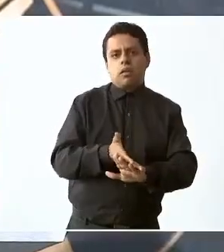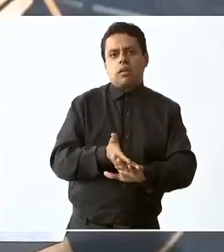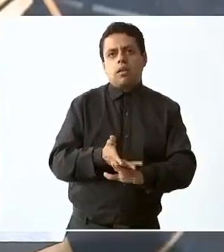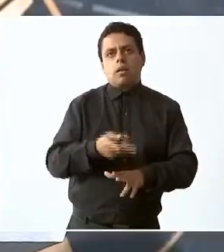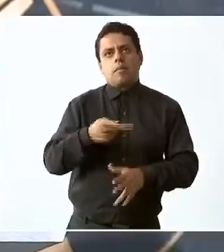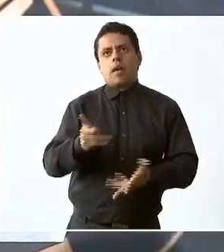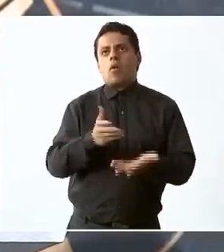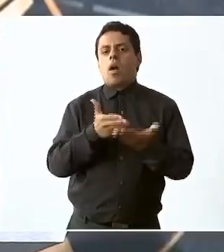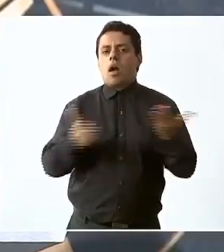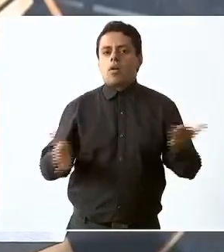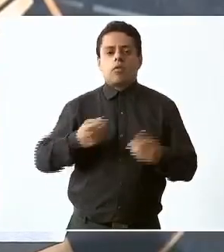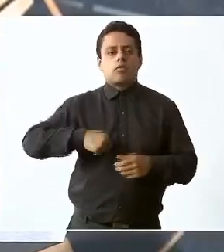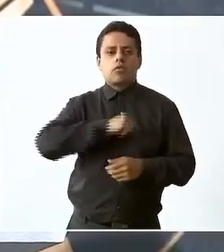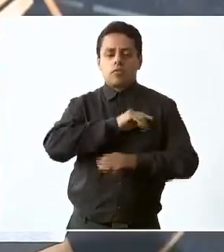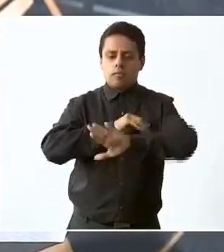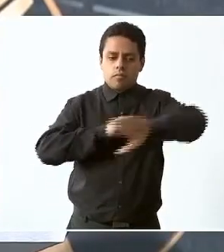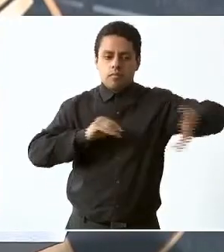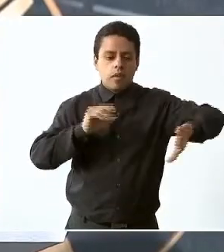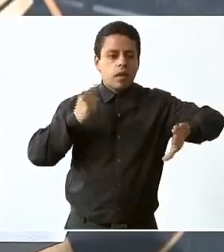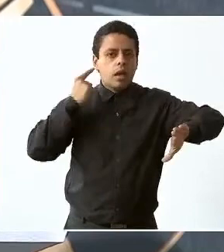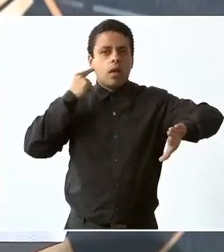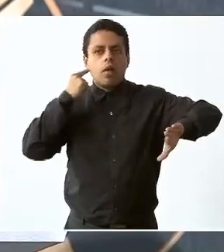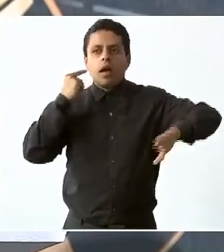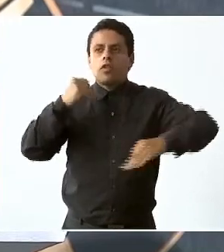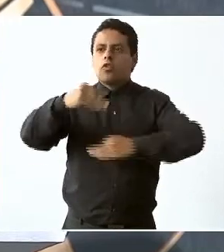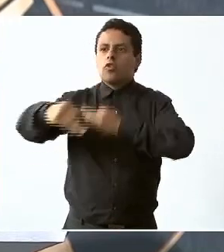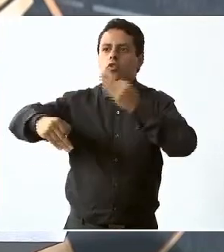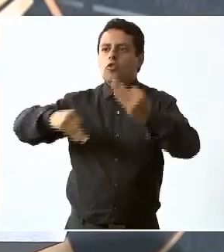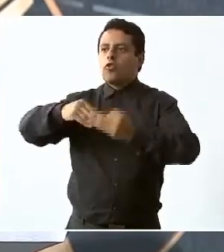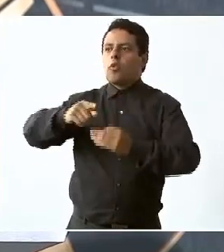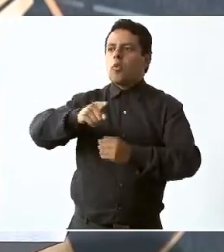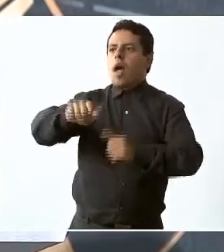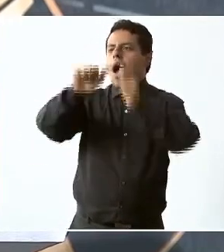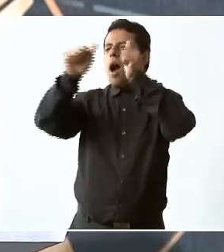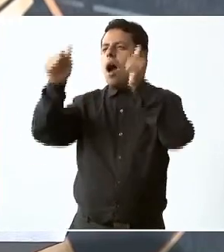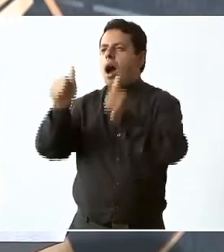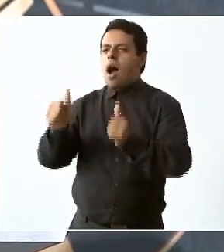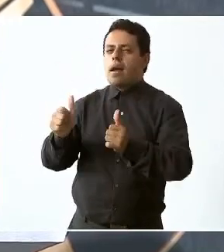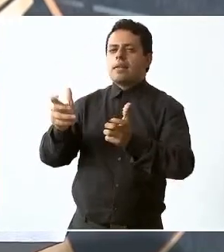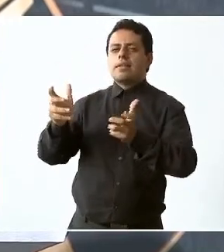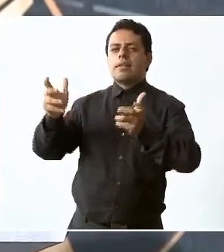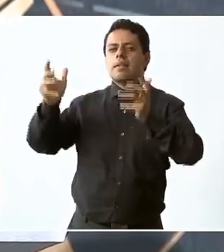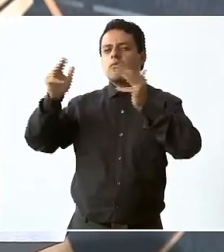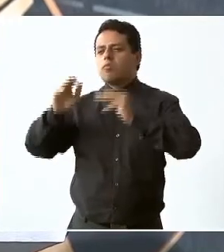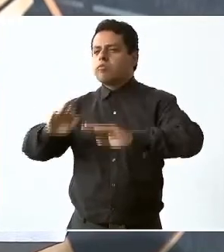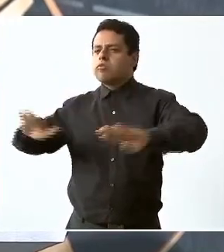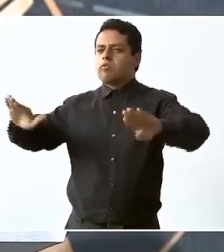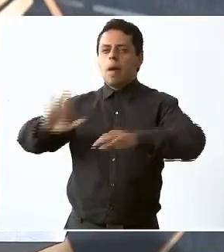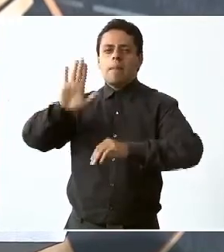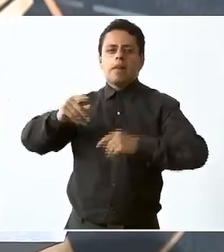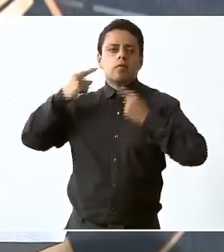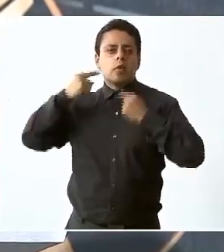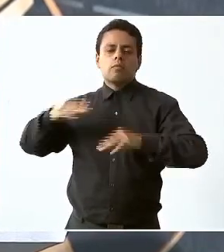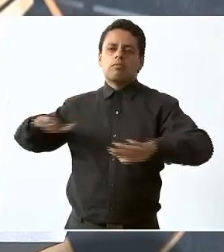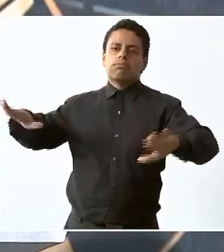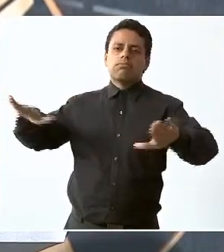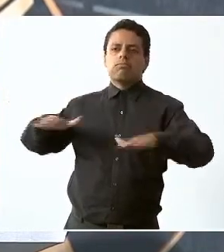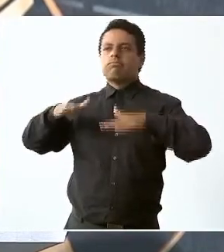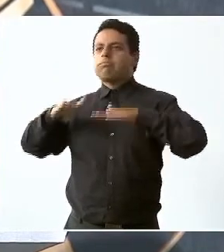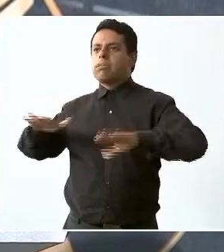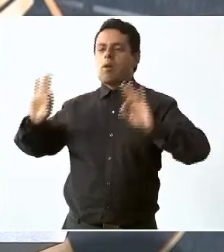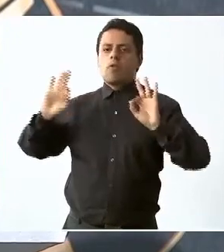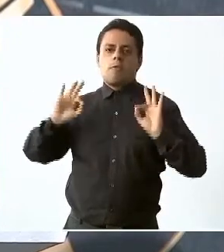ahora podremos escuchar un coro polifónico de talentos y voces de todo México en armonía, y habrá así